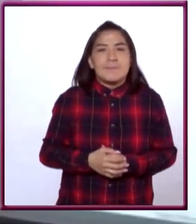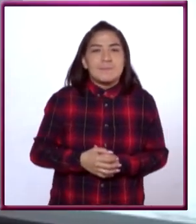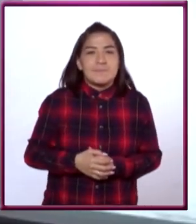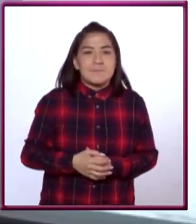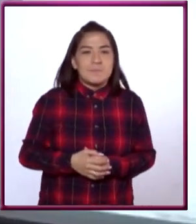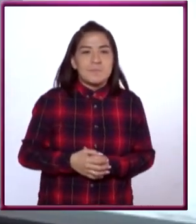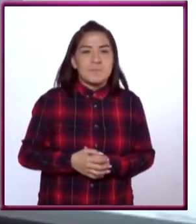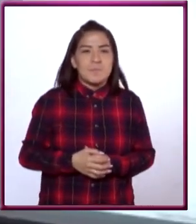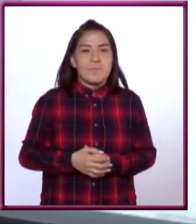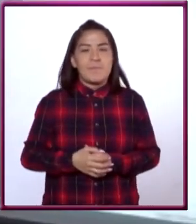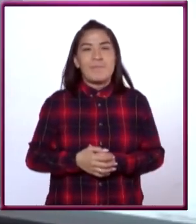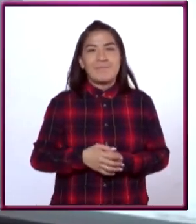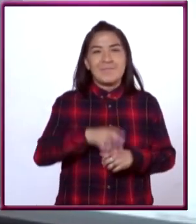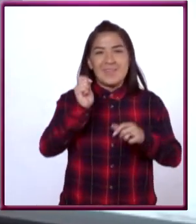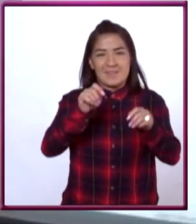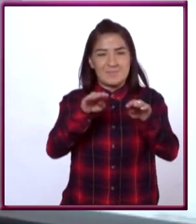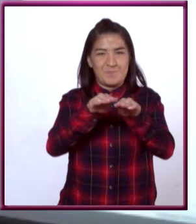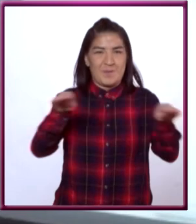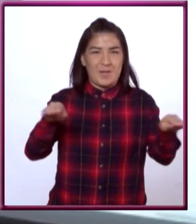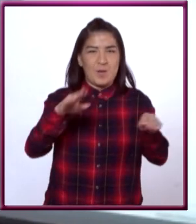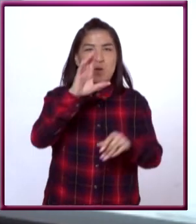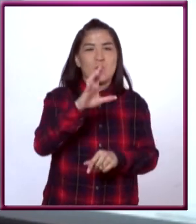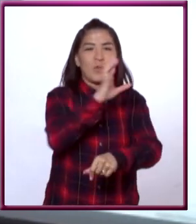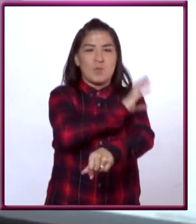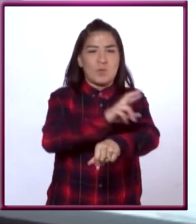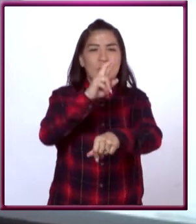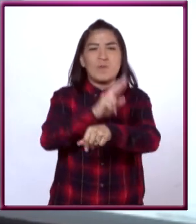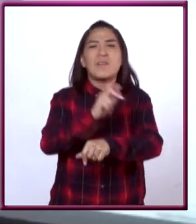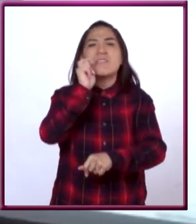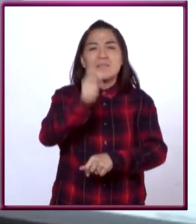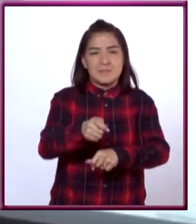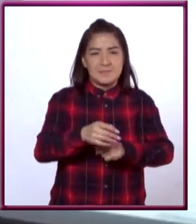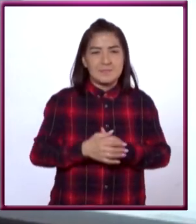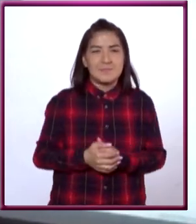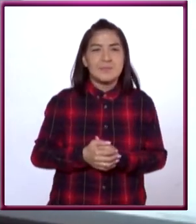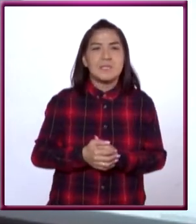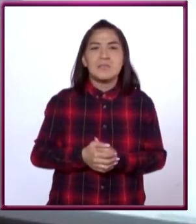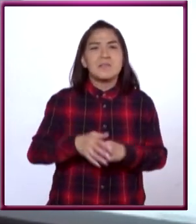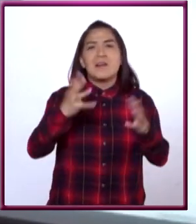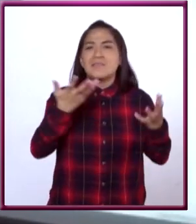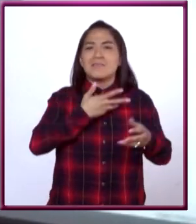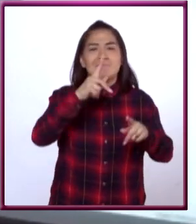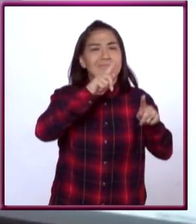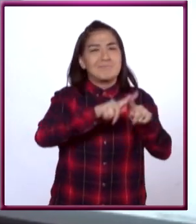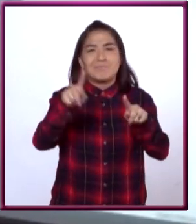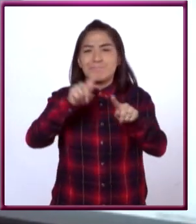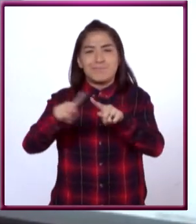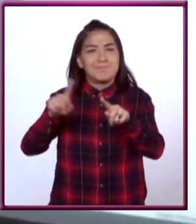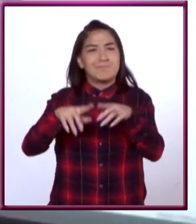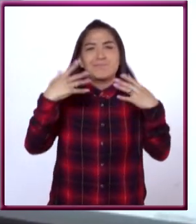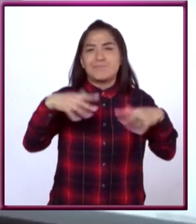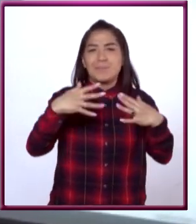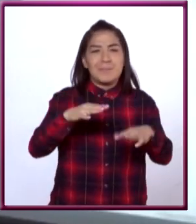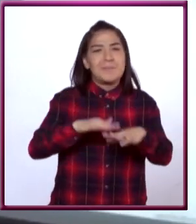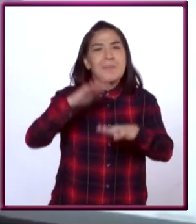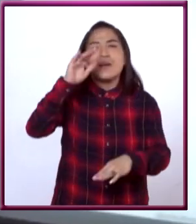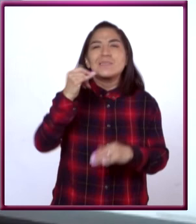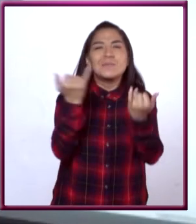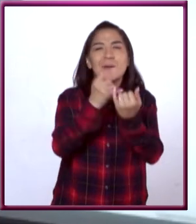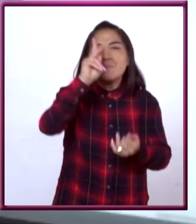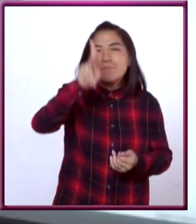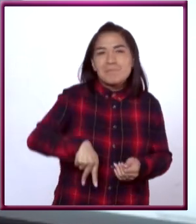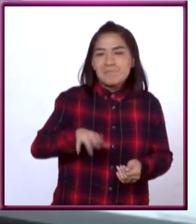Bueno, las máquinas de medición por coordenadas hay una gama enorme, son parecidas a